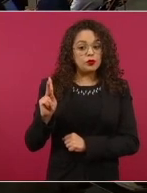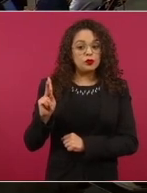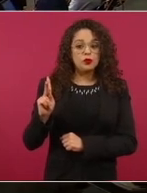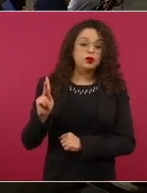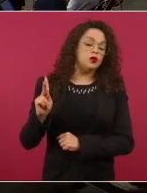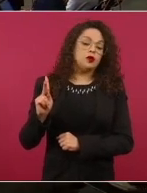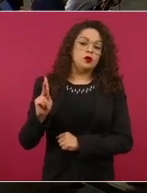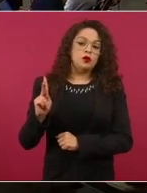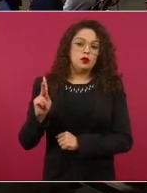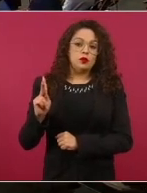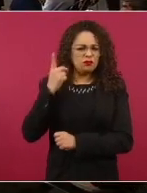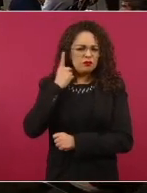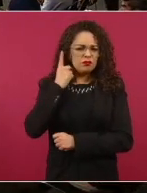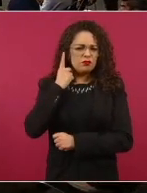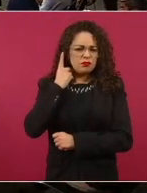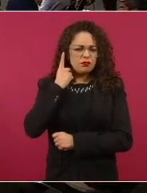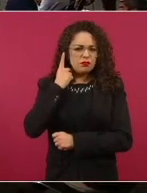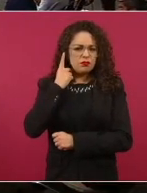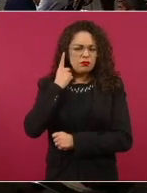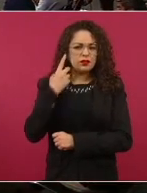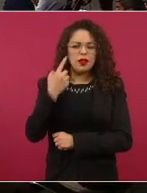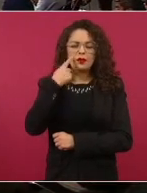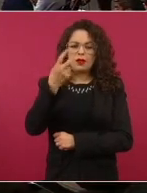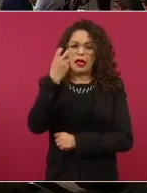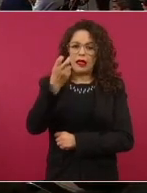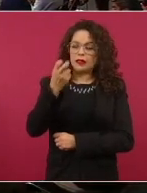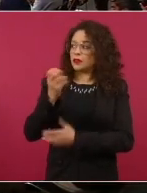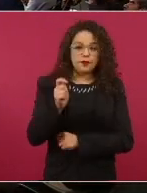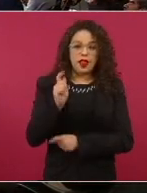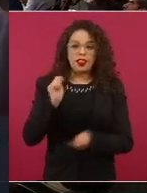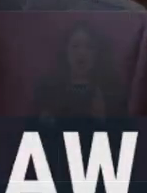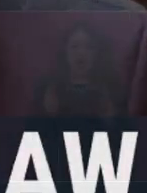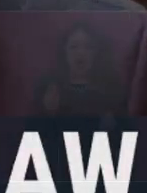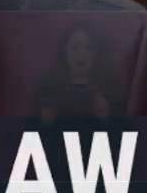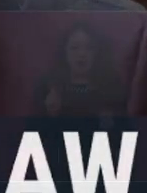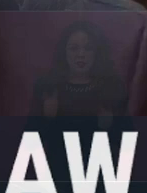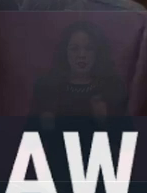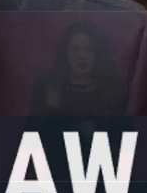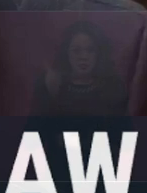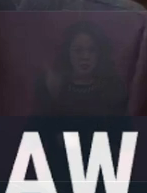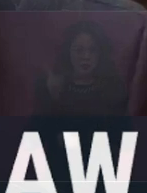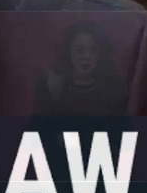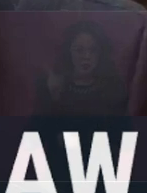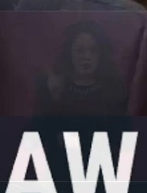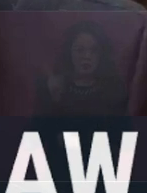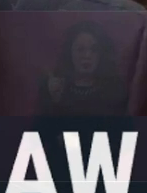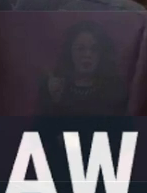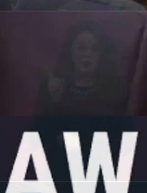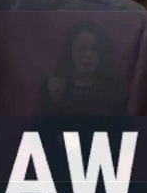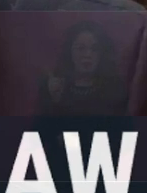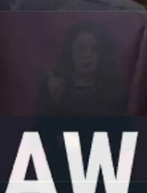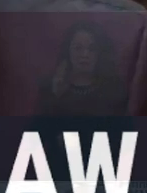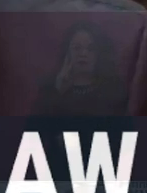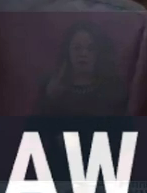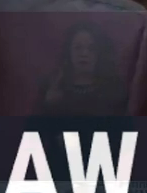unos legisladores, un legislador de Texas, Dan